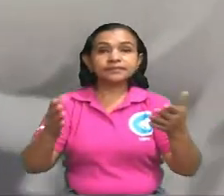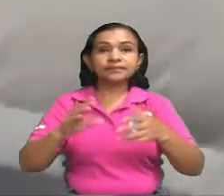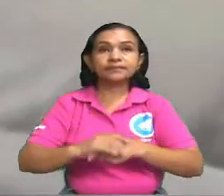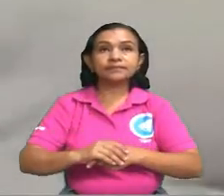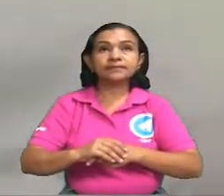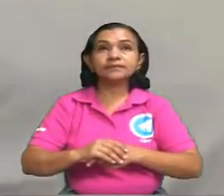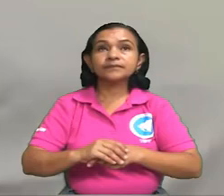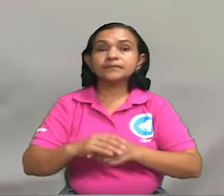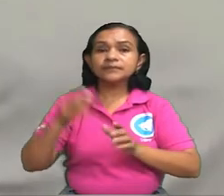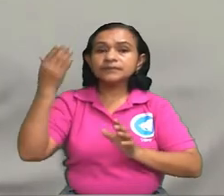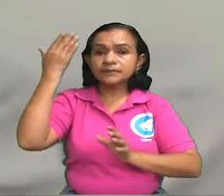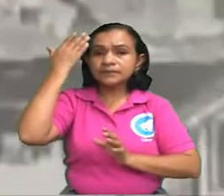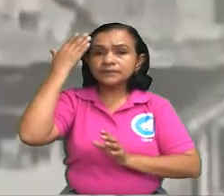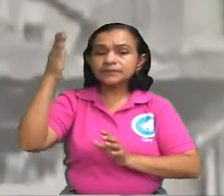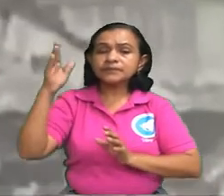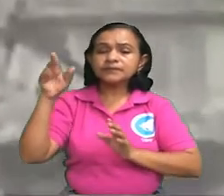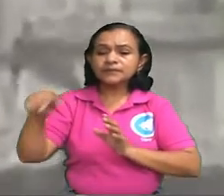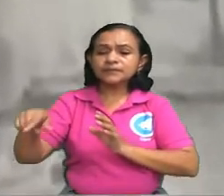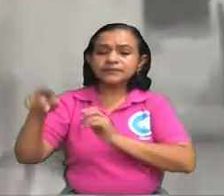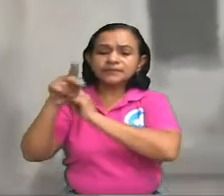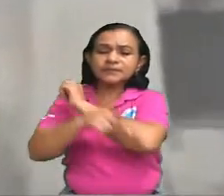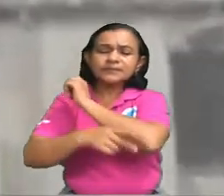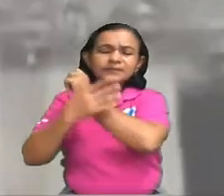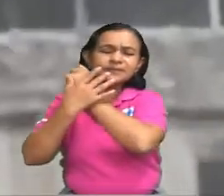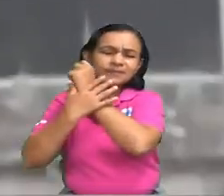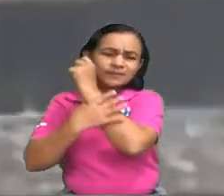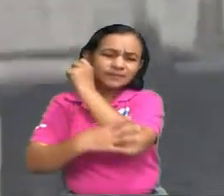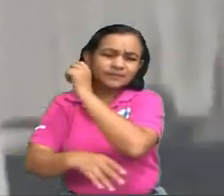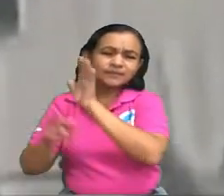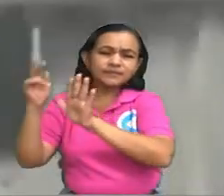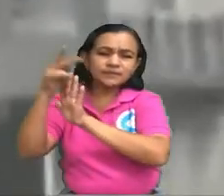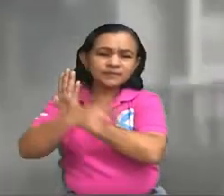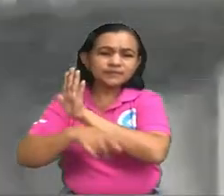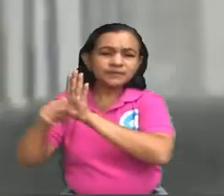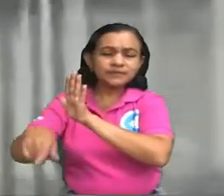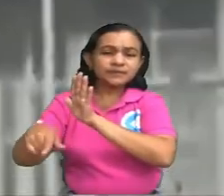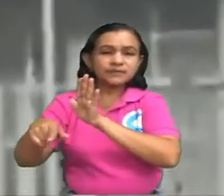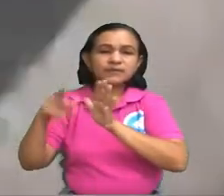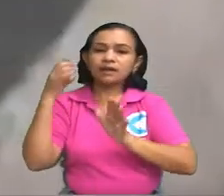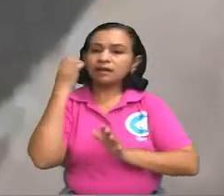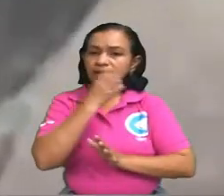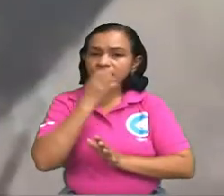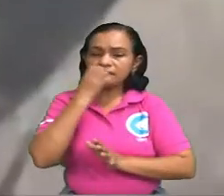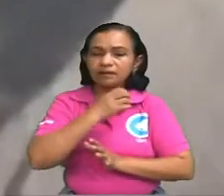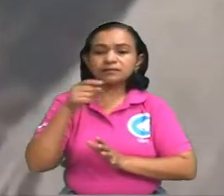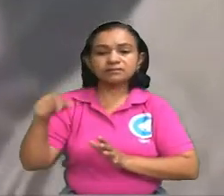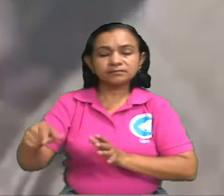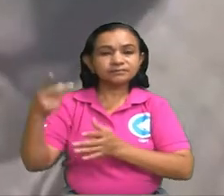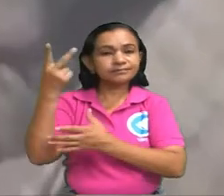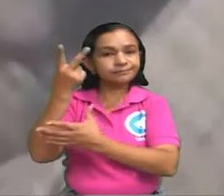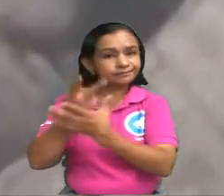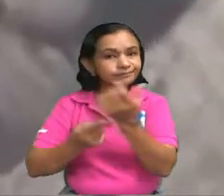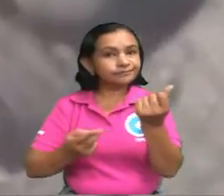Sé que en muchos países pobres hay también explotadores y explotados.